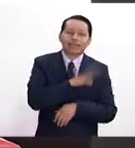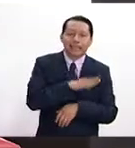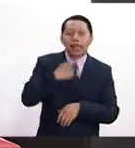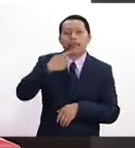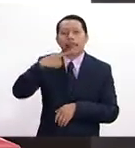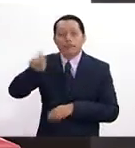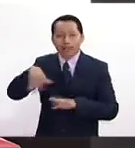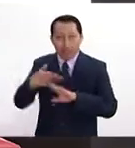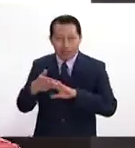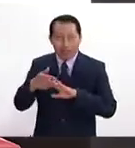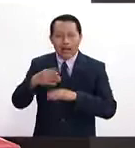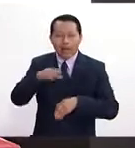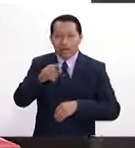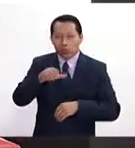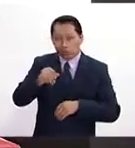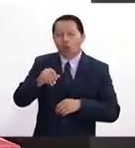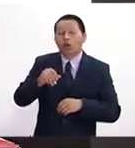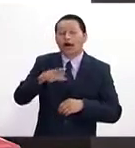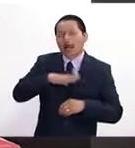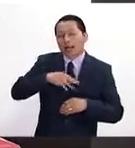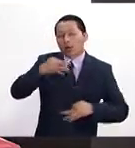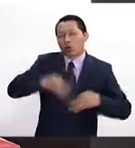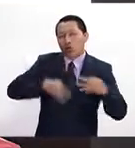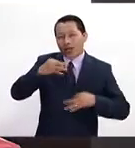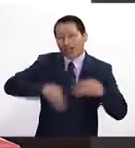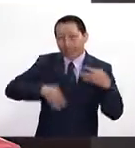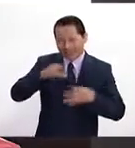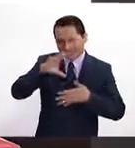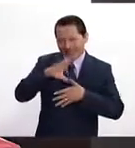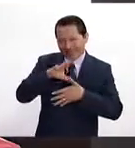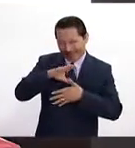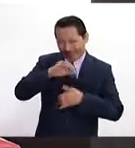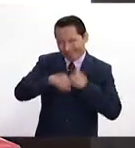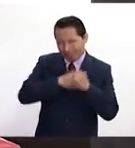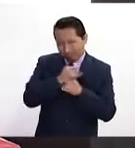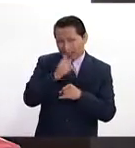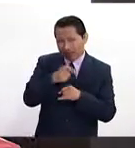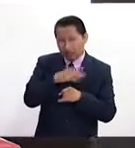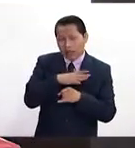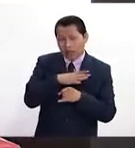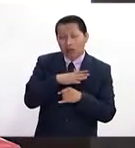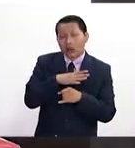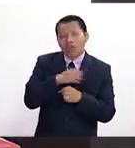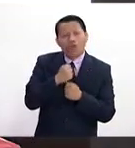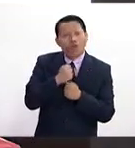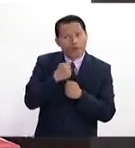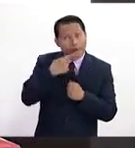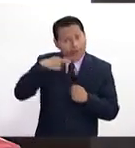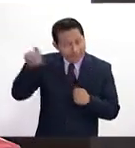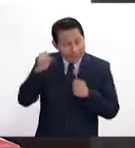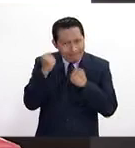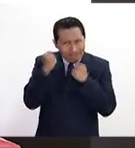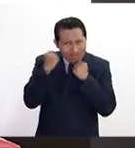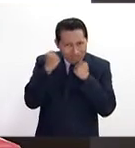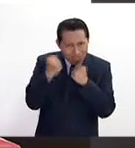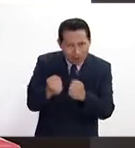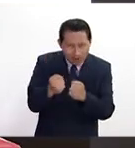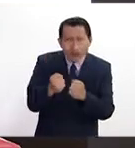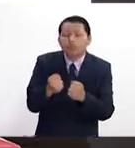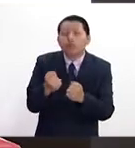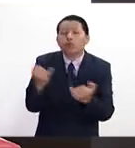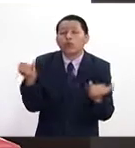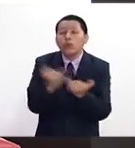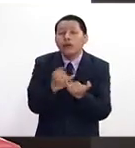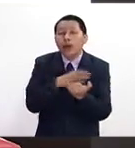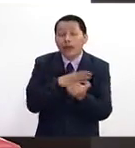contra Maduro ante la Corte Penal Internacional. Ese tipo de movimiento es una cosa muy importante, es una declaración muy fuerte. También, por ejemplo,